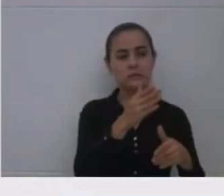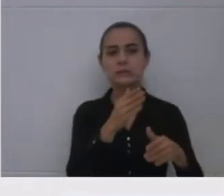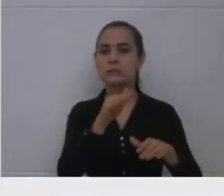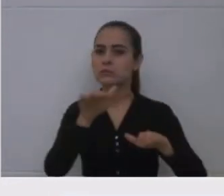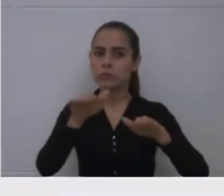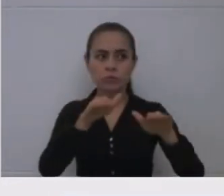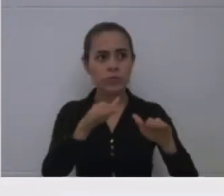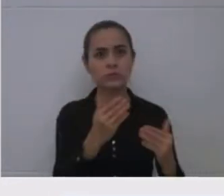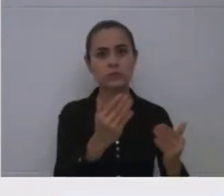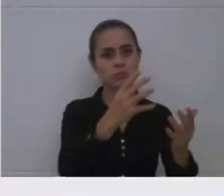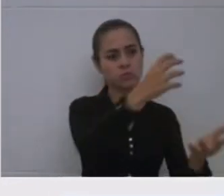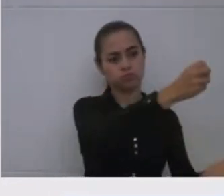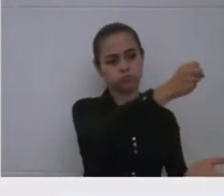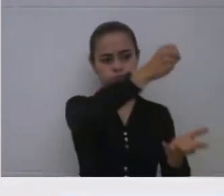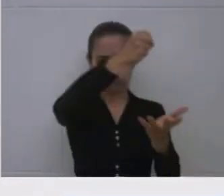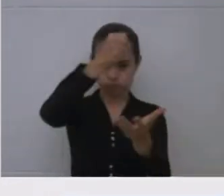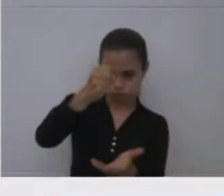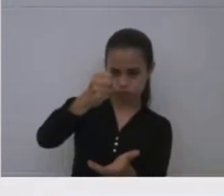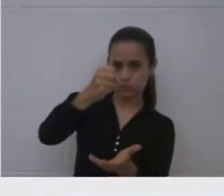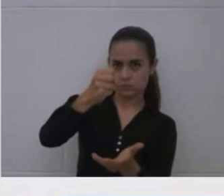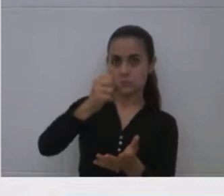Entonces yo conozco a Simón Pérez.